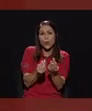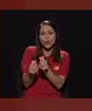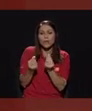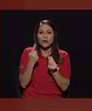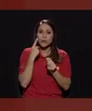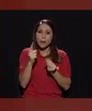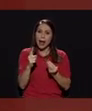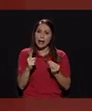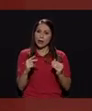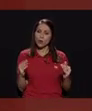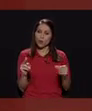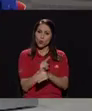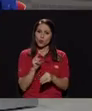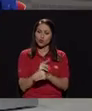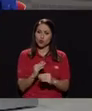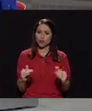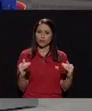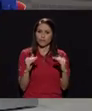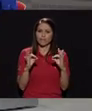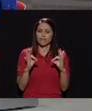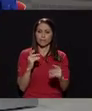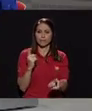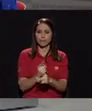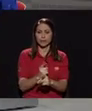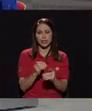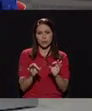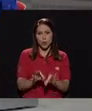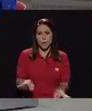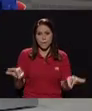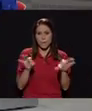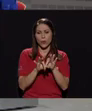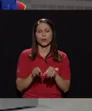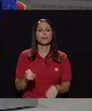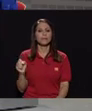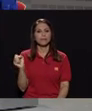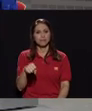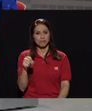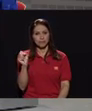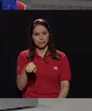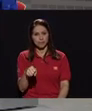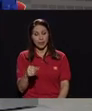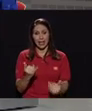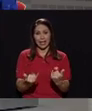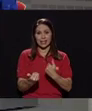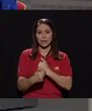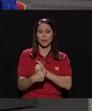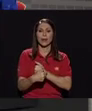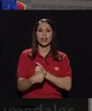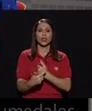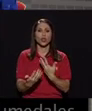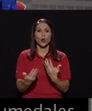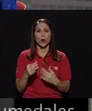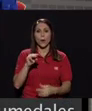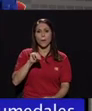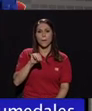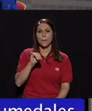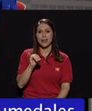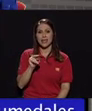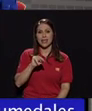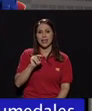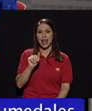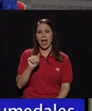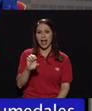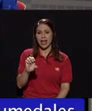uso racional y sostenible es uno de los retos más importantes en esta materia. Sí, definitivamente. Es más, en este momento el